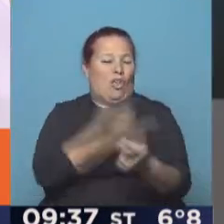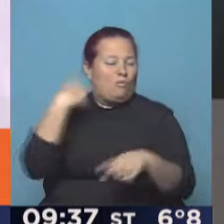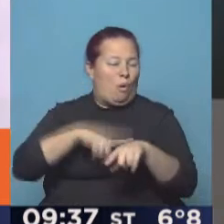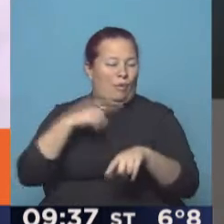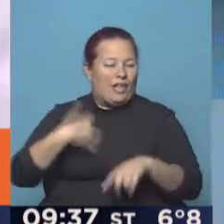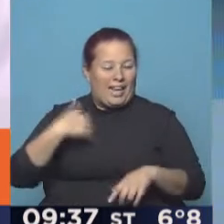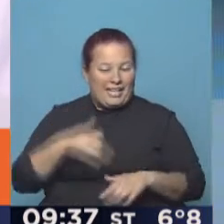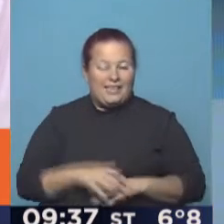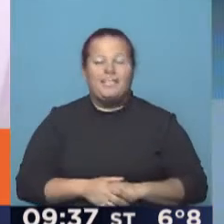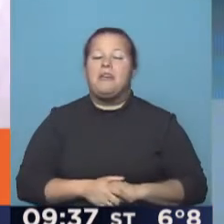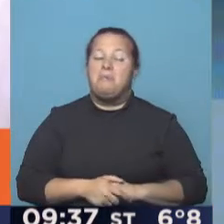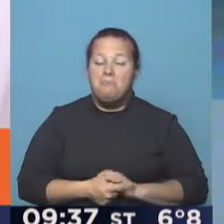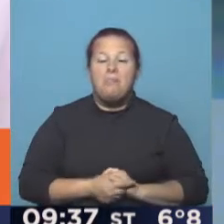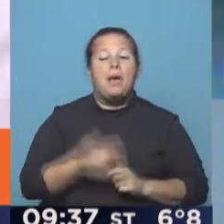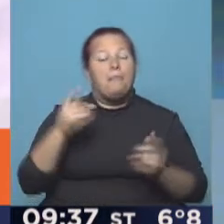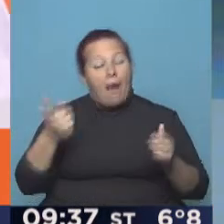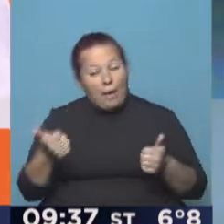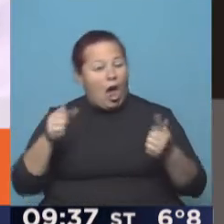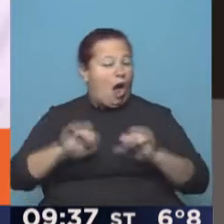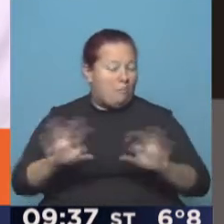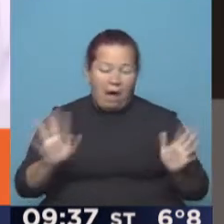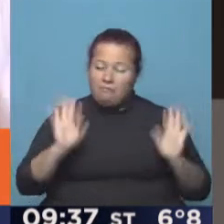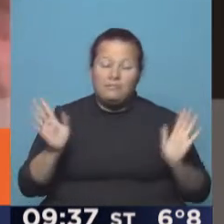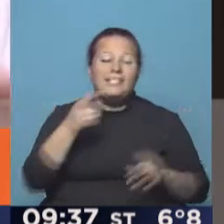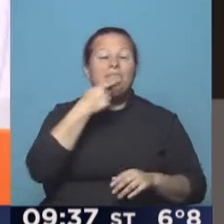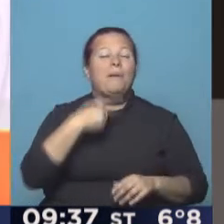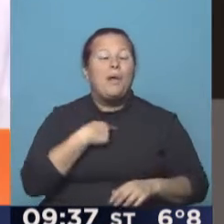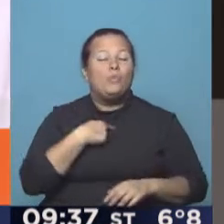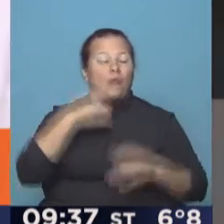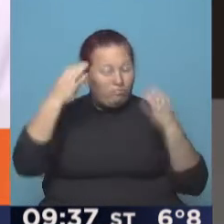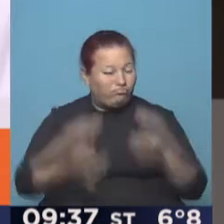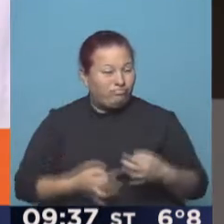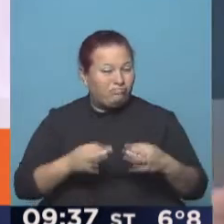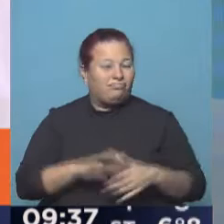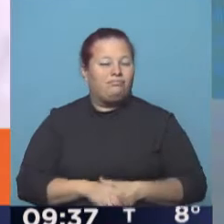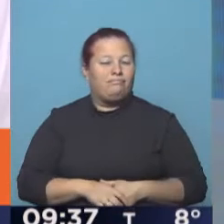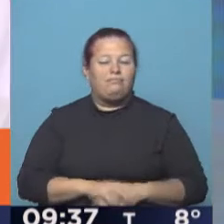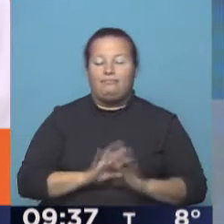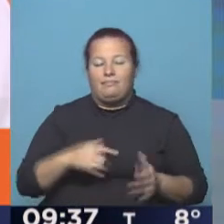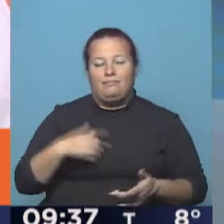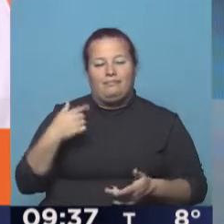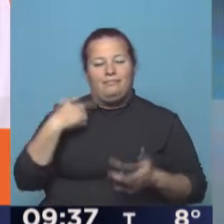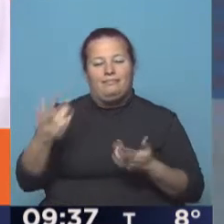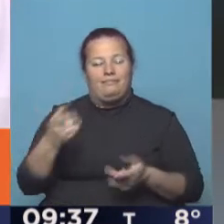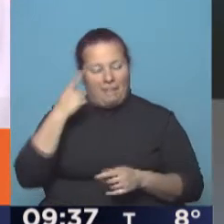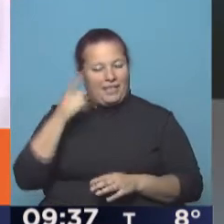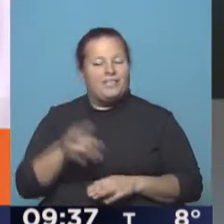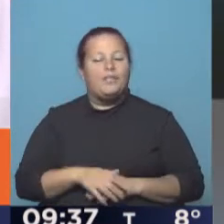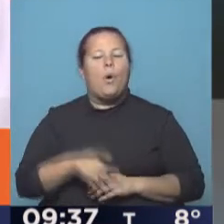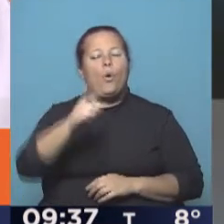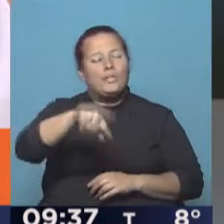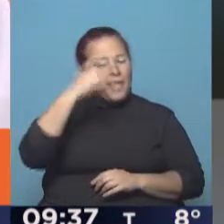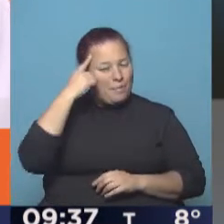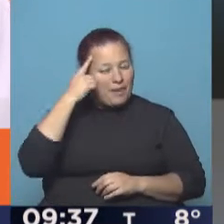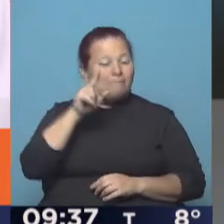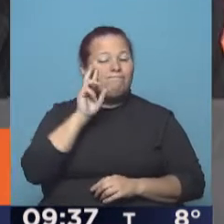de la Argentina. Para bien o para mal. Así que si vos me preguntás en concreto, propiedad transitiva. Ustedes piensan